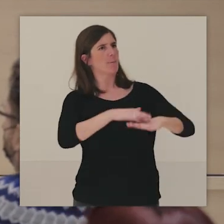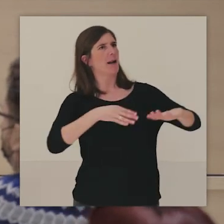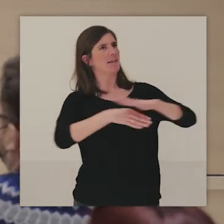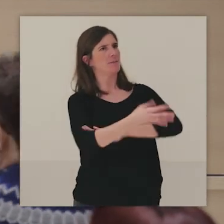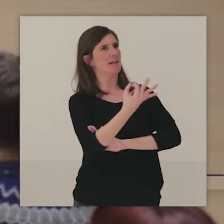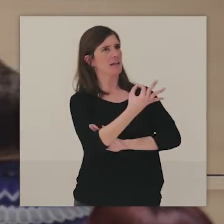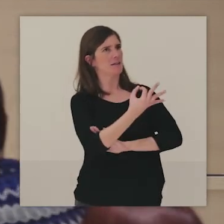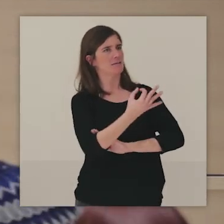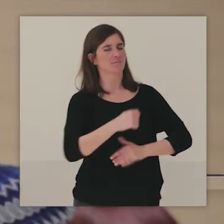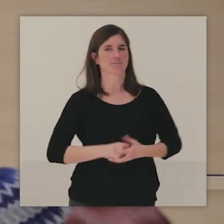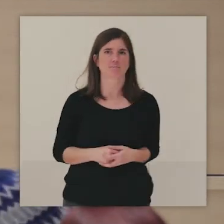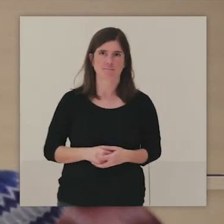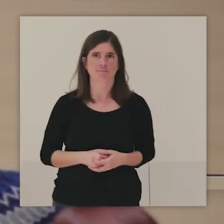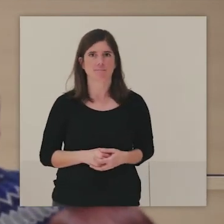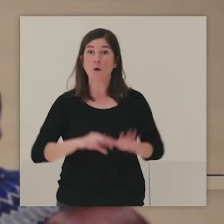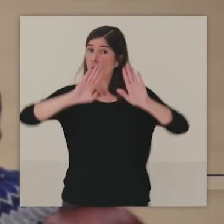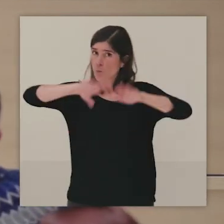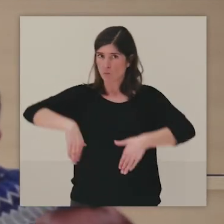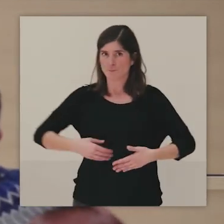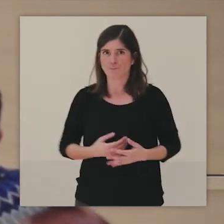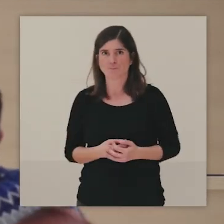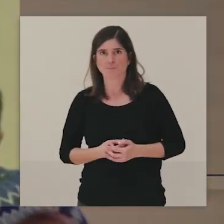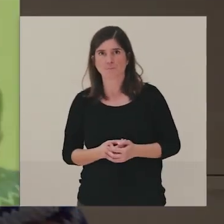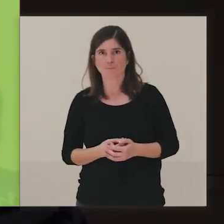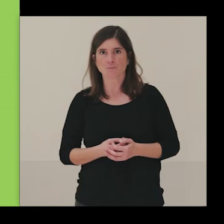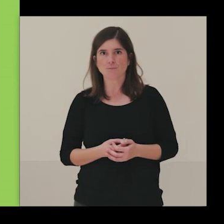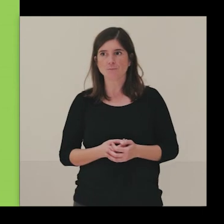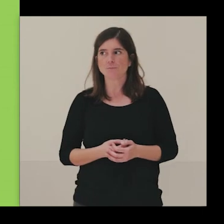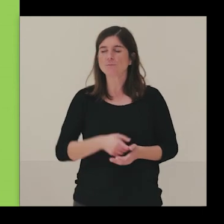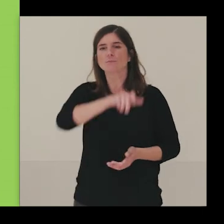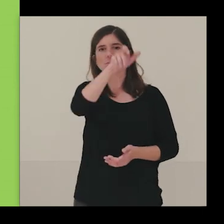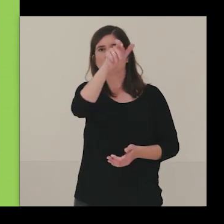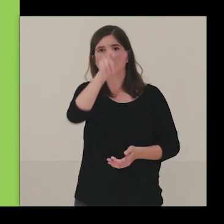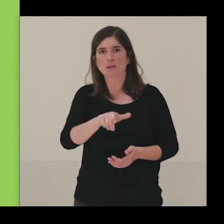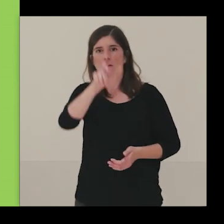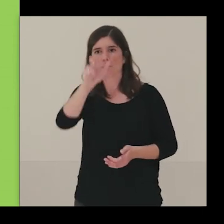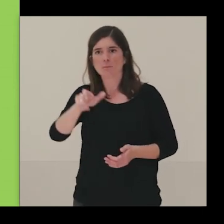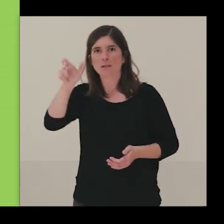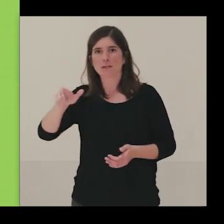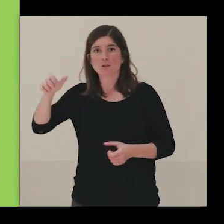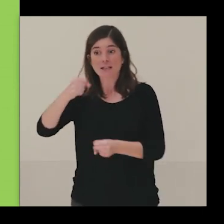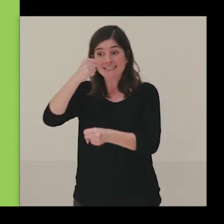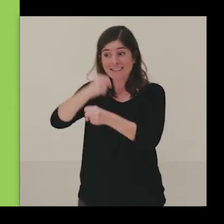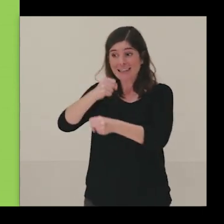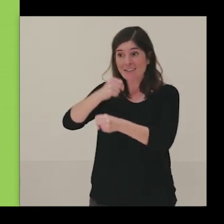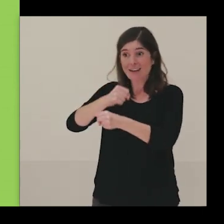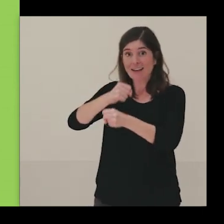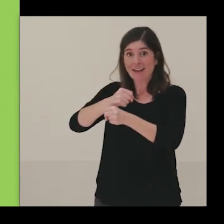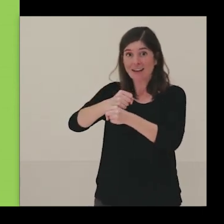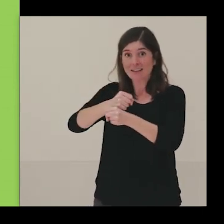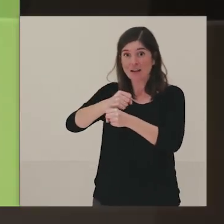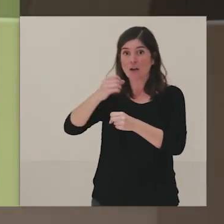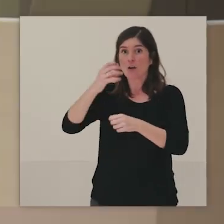Última, la interacción. 3 cuestiones. Atención al público. El personal de atención al público tiene que estar